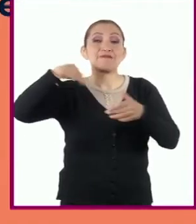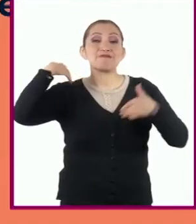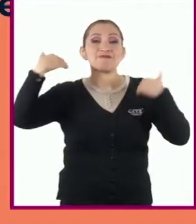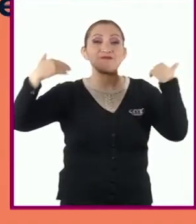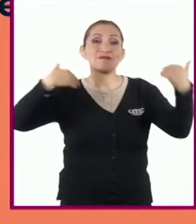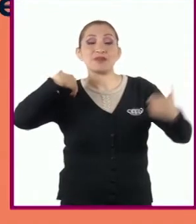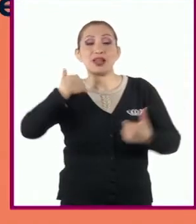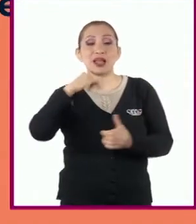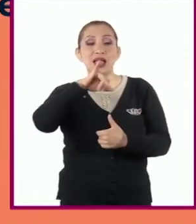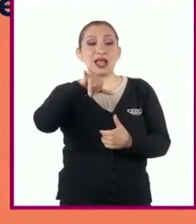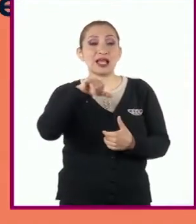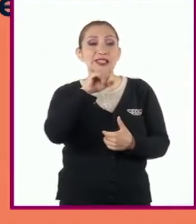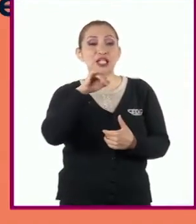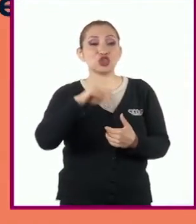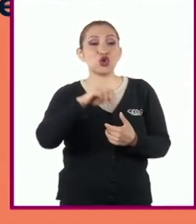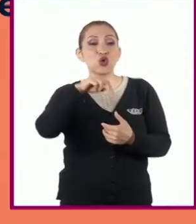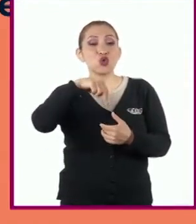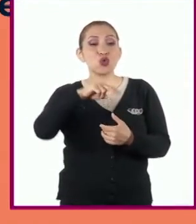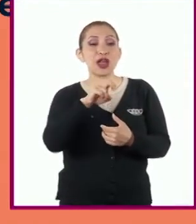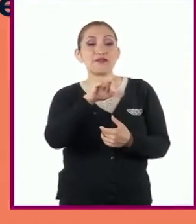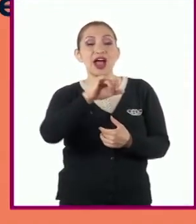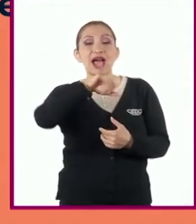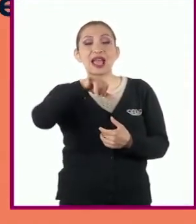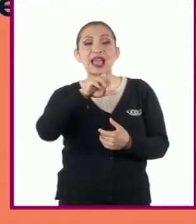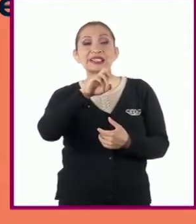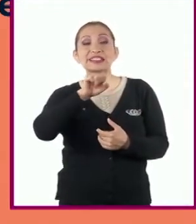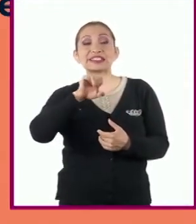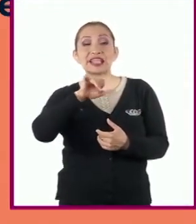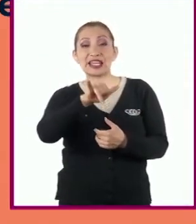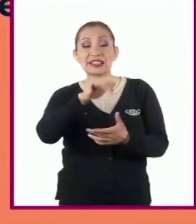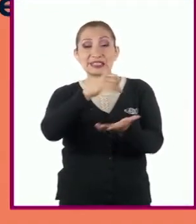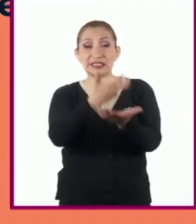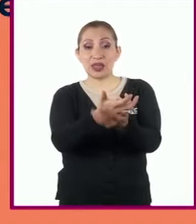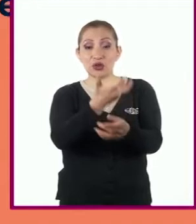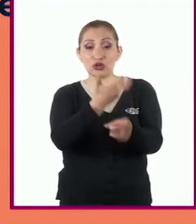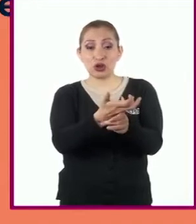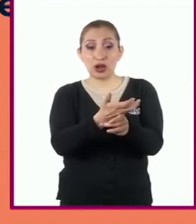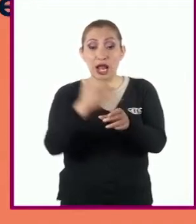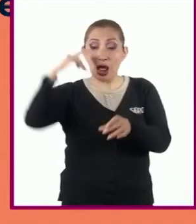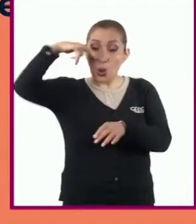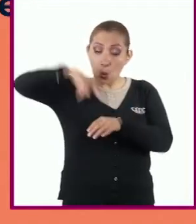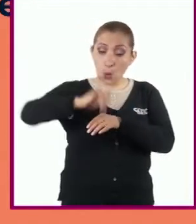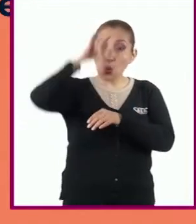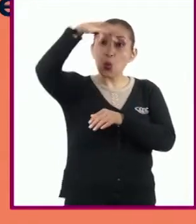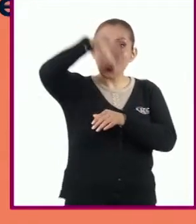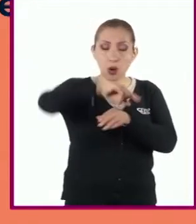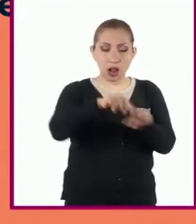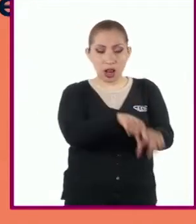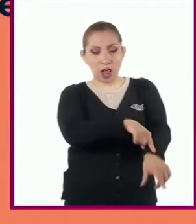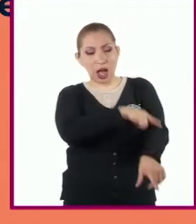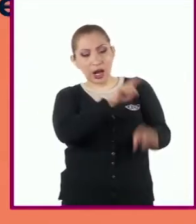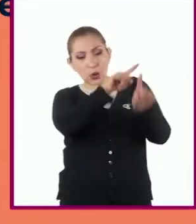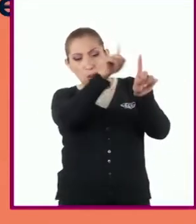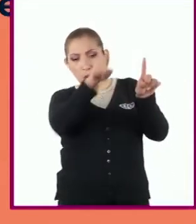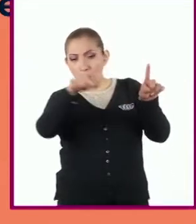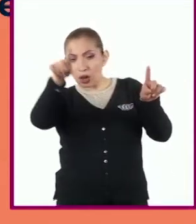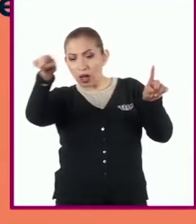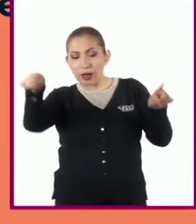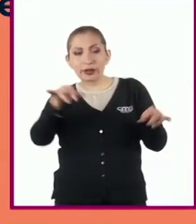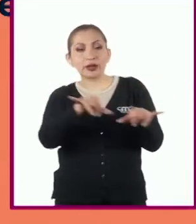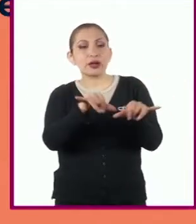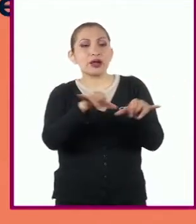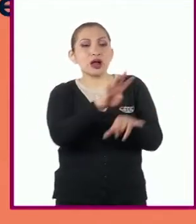diversiones en Jackson, Nueva Jersey, Estados Unidos. La montaña rusa tiene una longitud de pista que